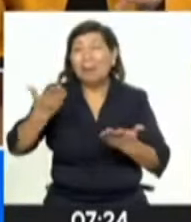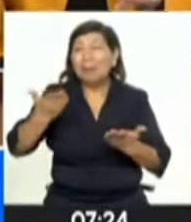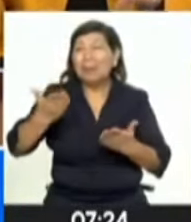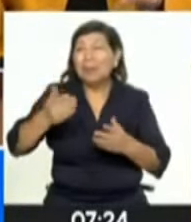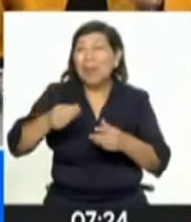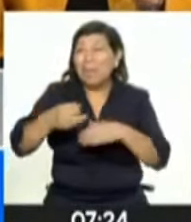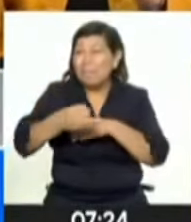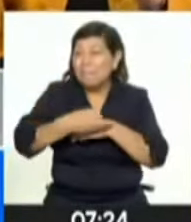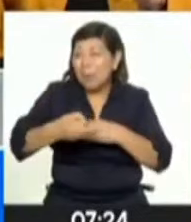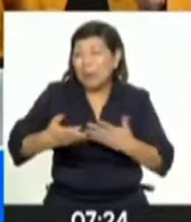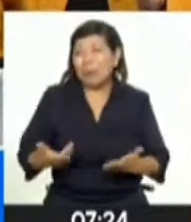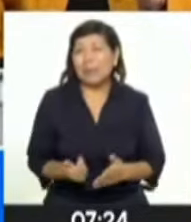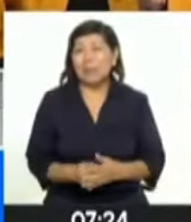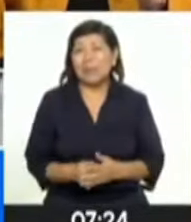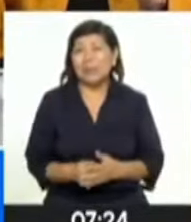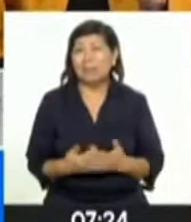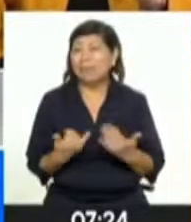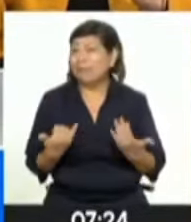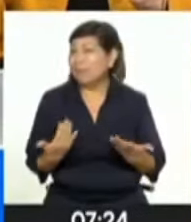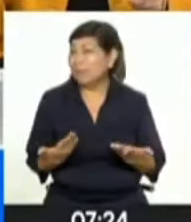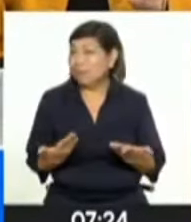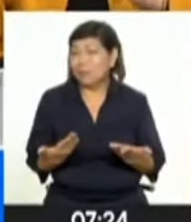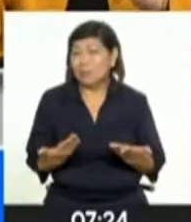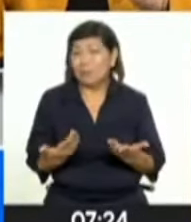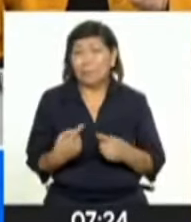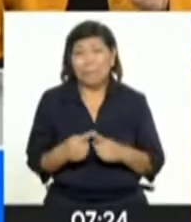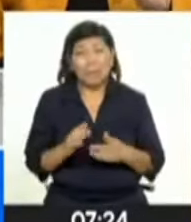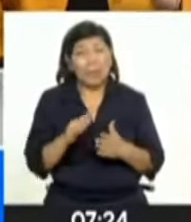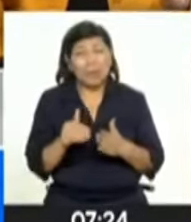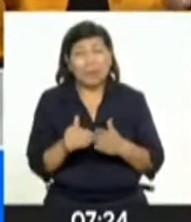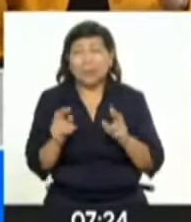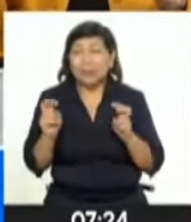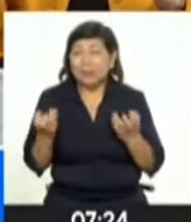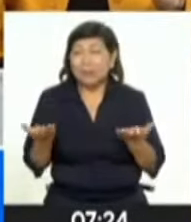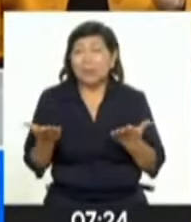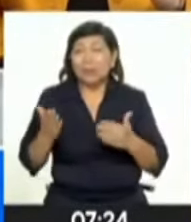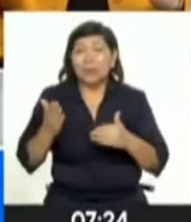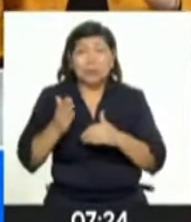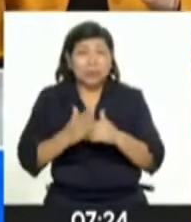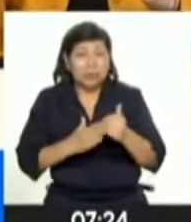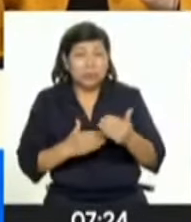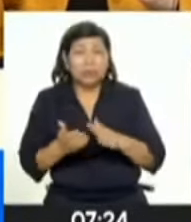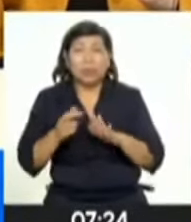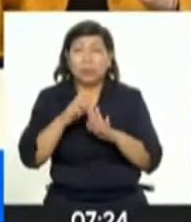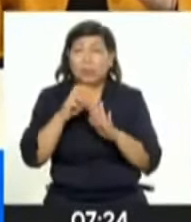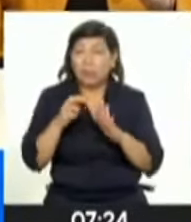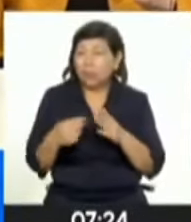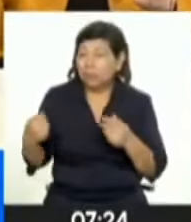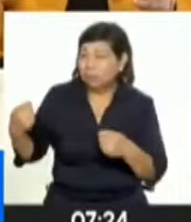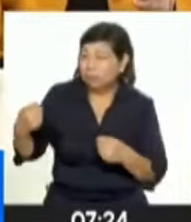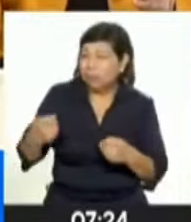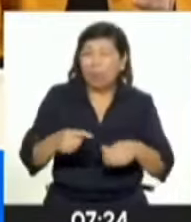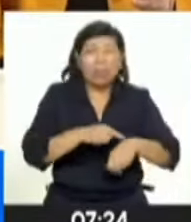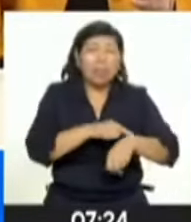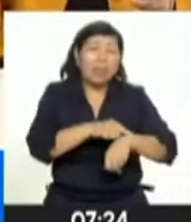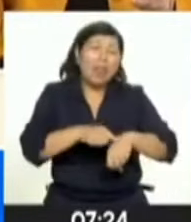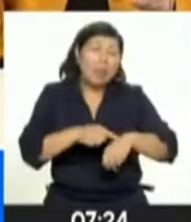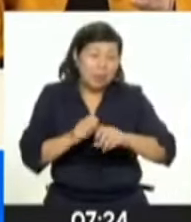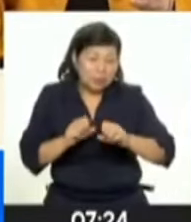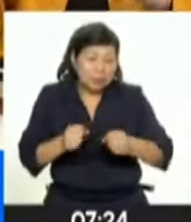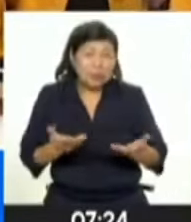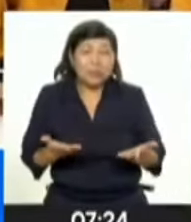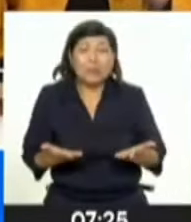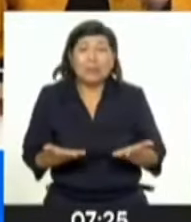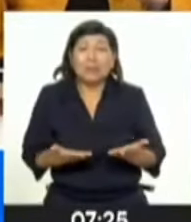en zonas rurales, porque nos evitamos todo este tema de la construcción, del proyecto de inversión, que sabemos